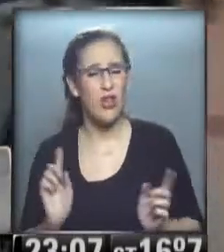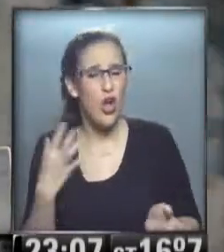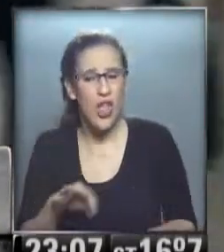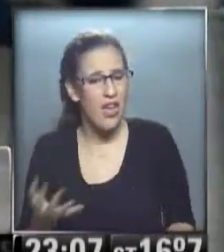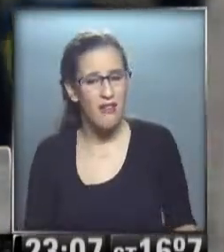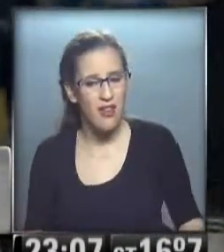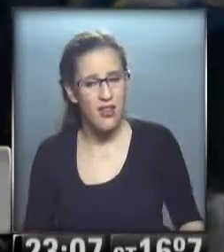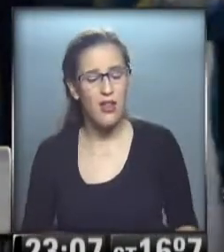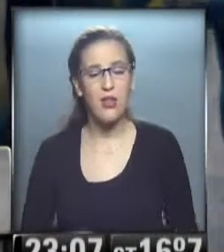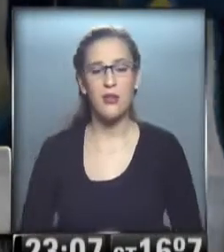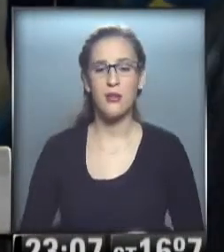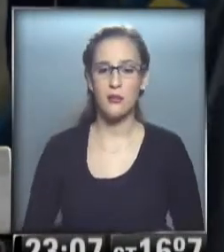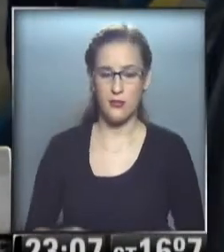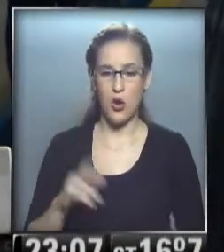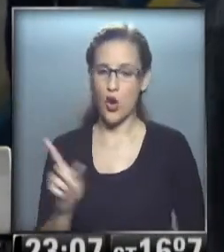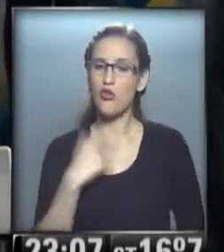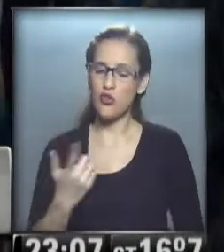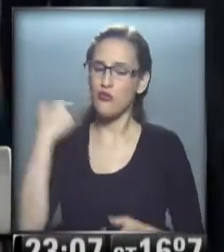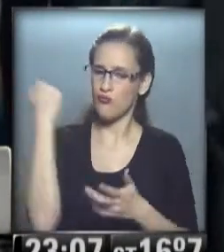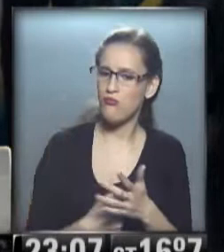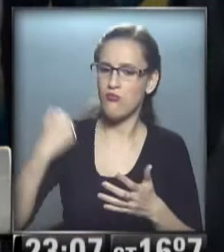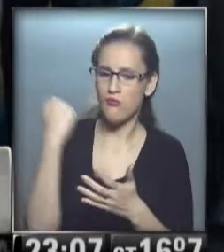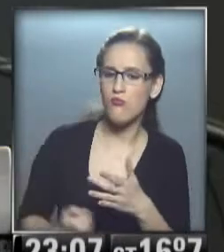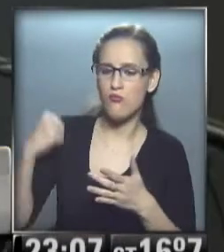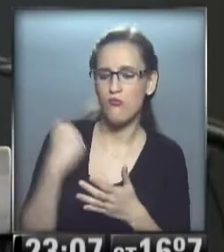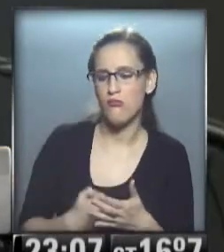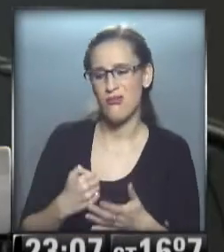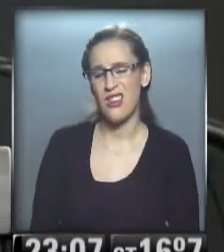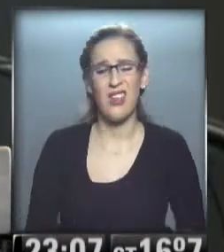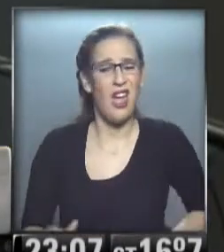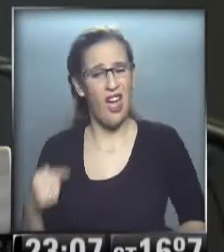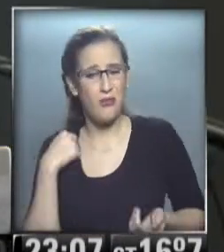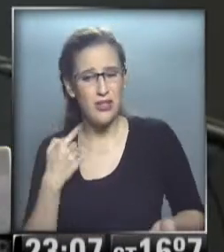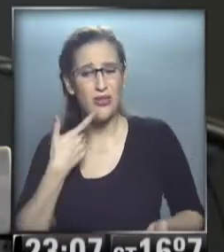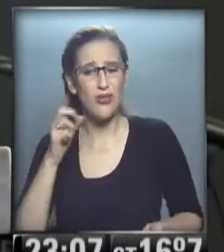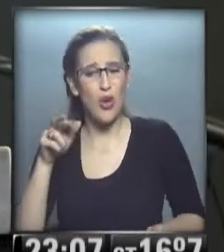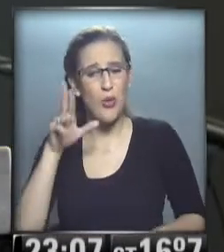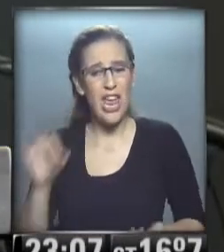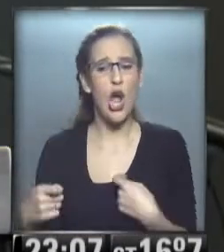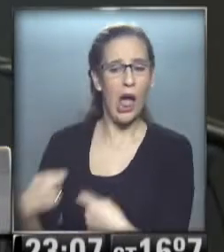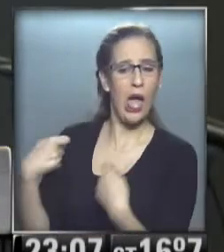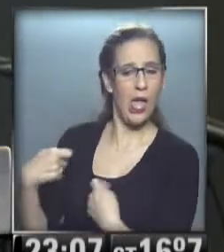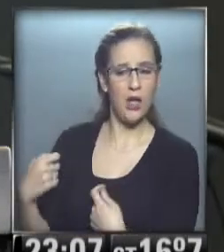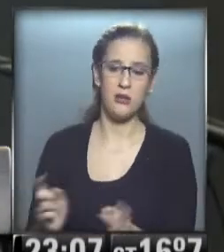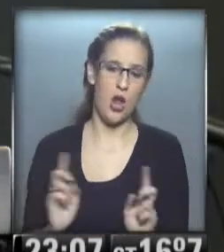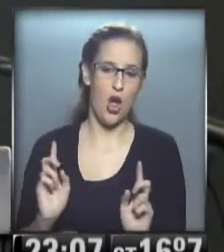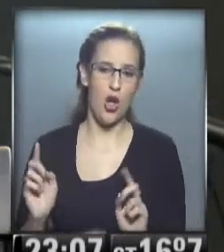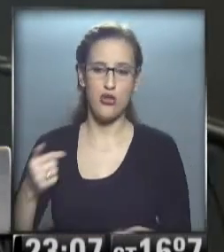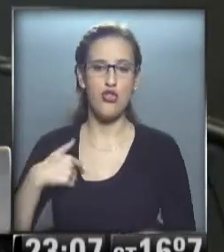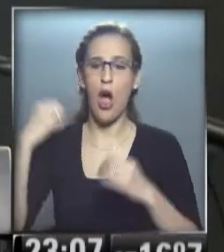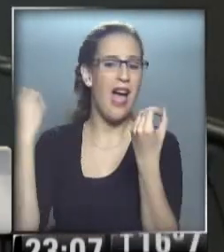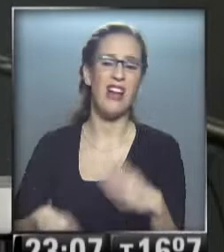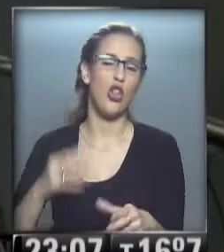la personería? Vamos a hacer todo lo que tengamos que hacer. A mí no me va a correr sobrero, para que quede claro. Prefiero irme de este